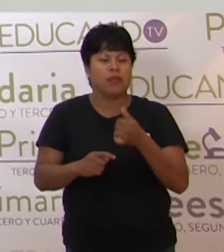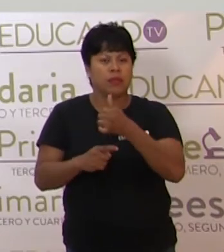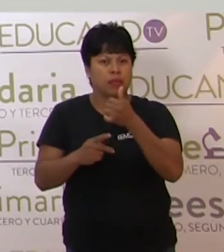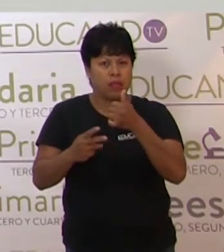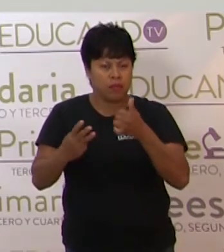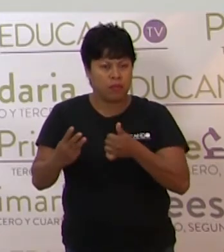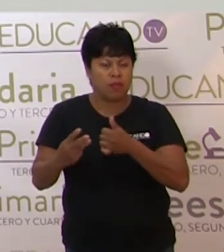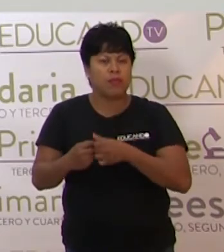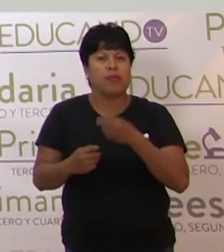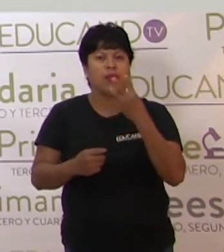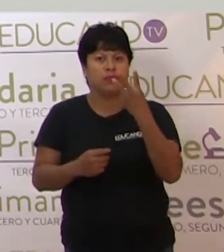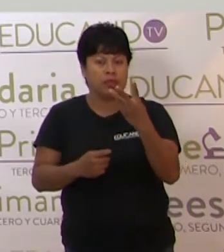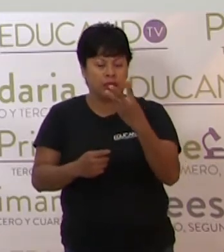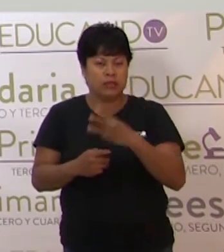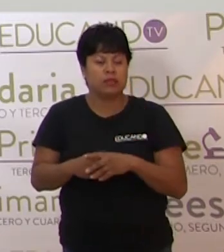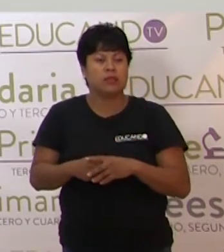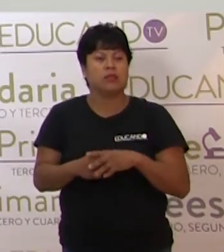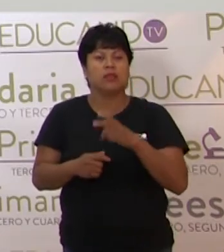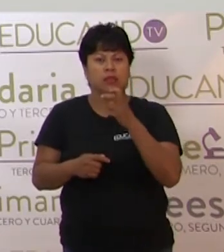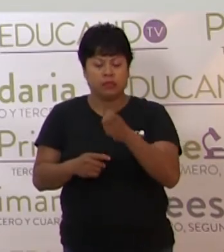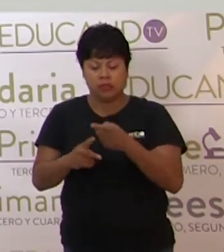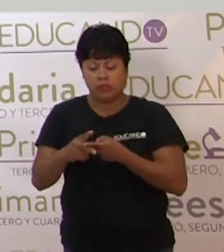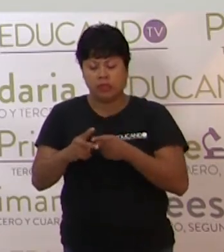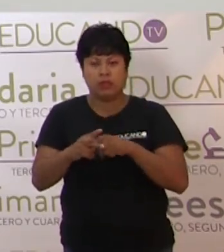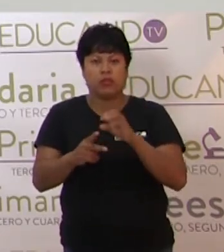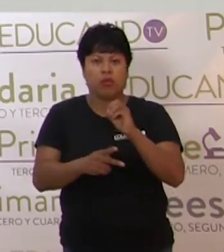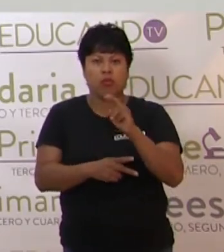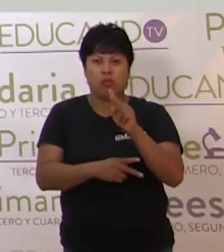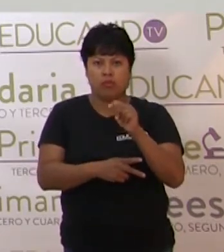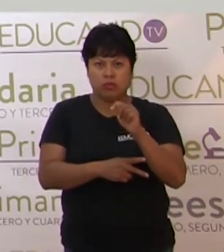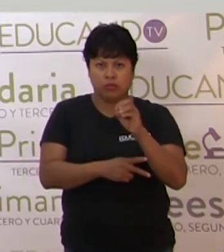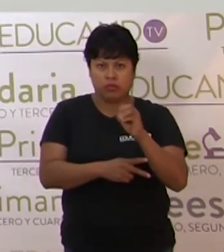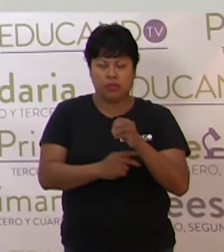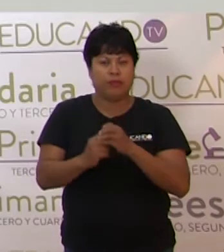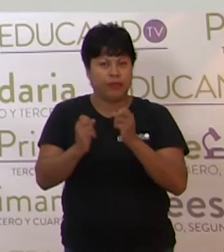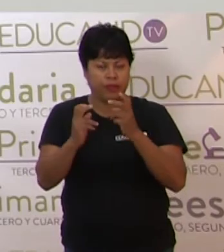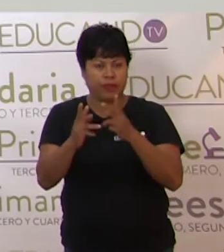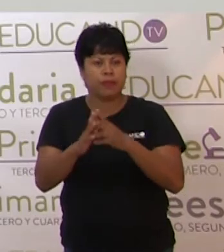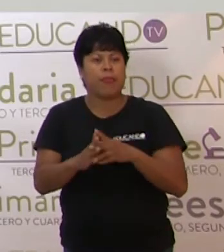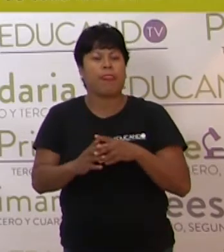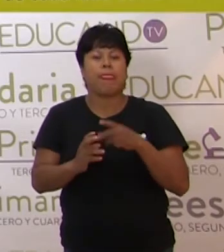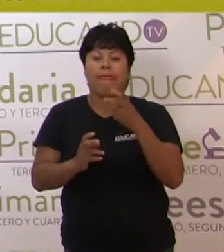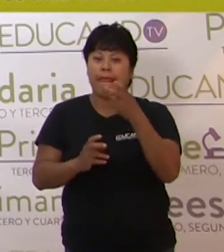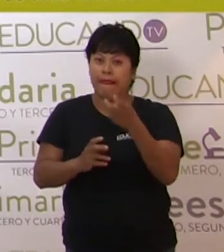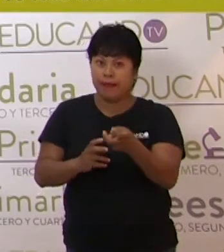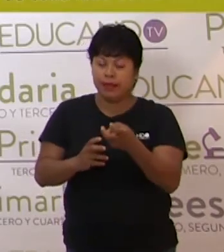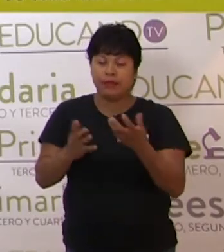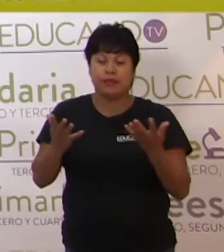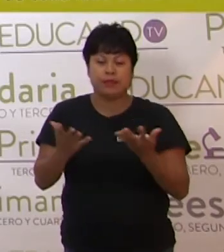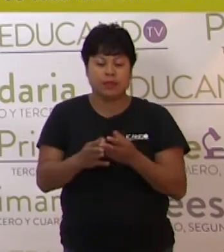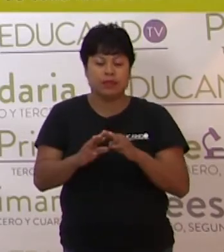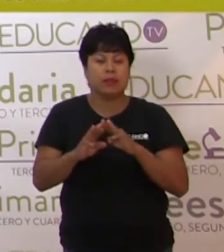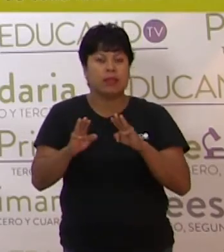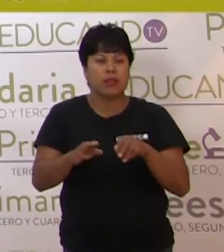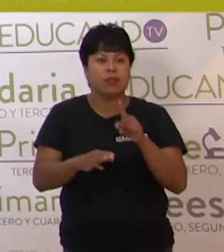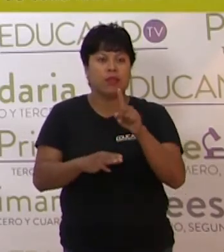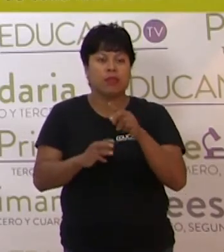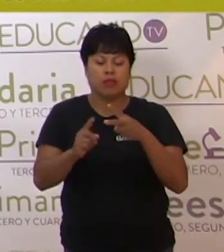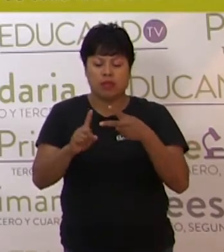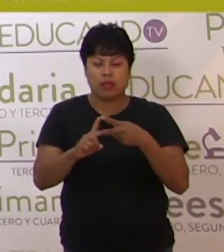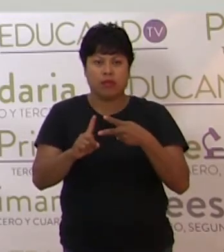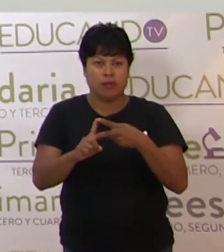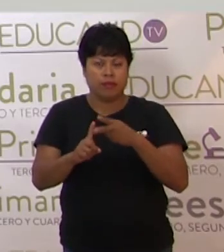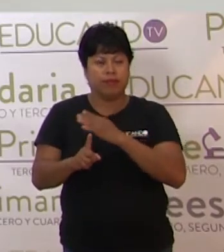uno de los tres puntos su vértice opuesto ok pues así se trazan las medianas de un triángulo